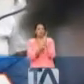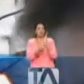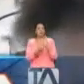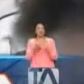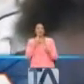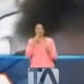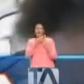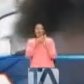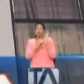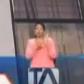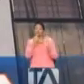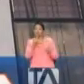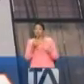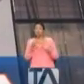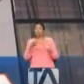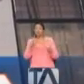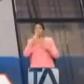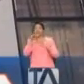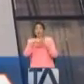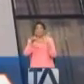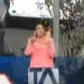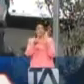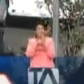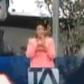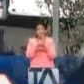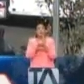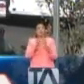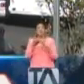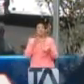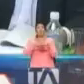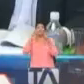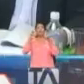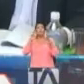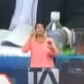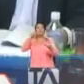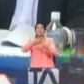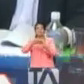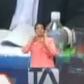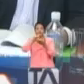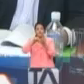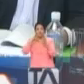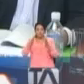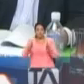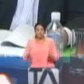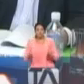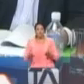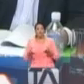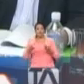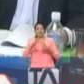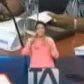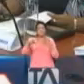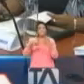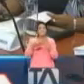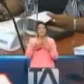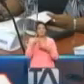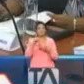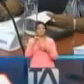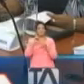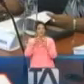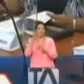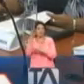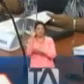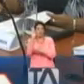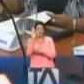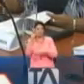que el código fusiona todas las leyes existentes sobre participación ciudadana e incluye el criticado decreto 16, pero esa no sería la